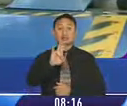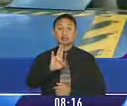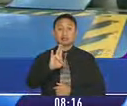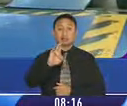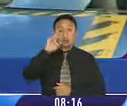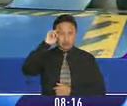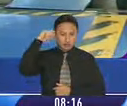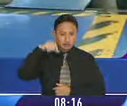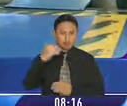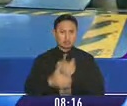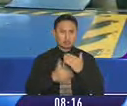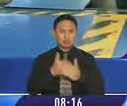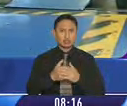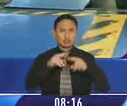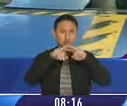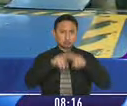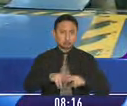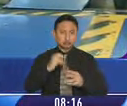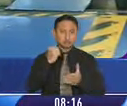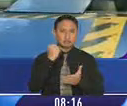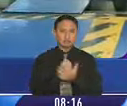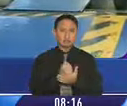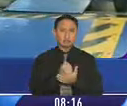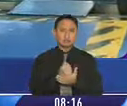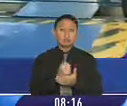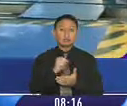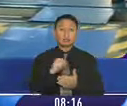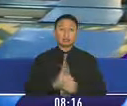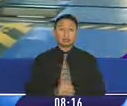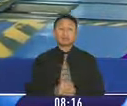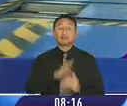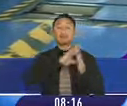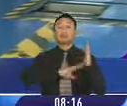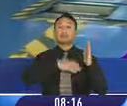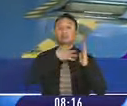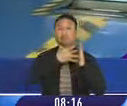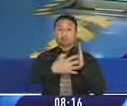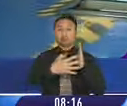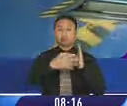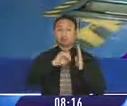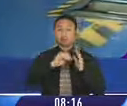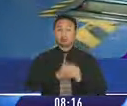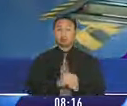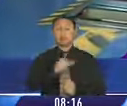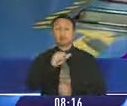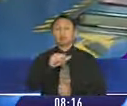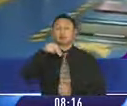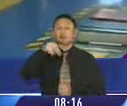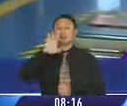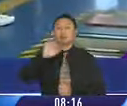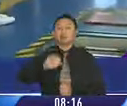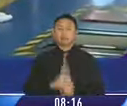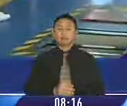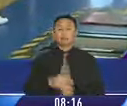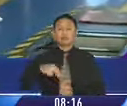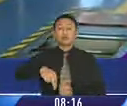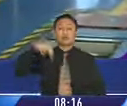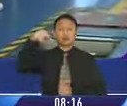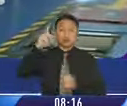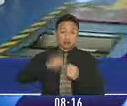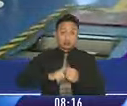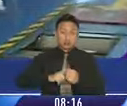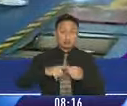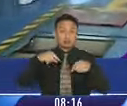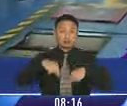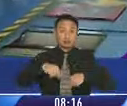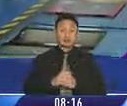hacer este proceso de revisión y matriculación vehicular de acuerdo al cronograma de la Agencia Metropolitana de Tránsito. Estamos en el norte de la ciudad, en el centro de